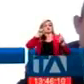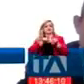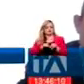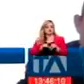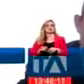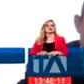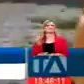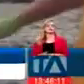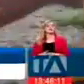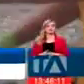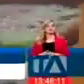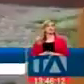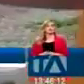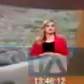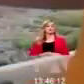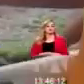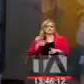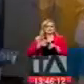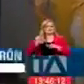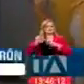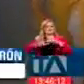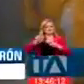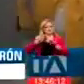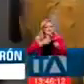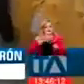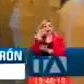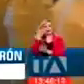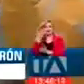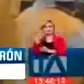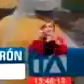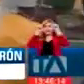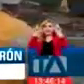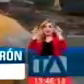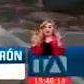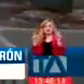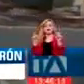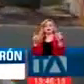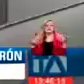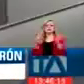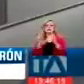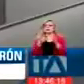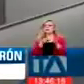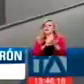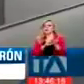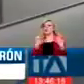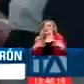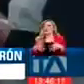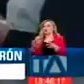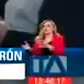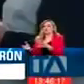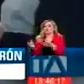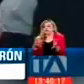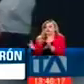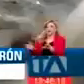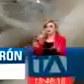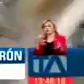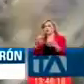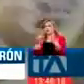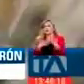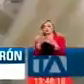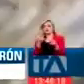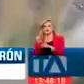inicial. El cierre del mercado chino para las tres empresas cuestionadas no solo significó el retiro de perchas de todo el producto, también